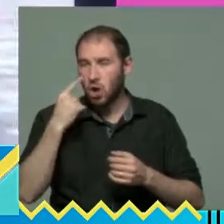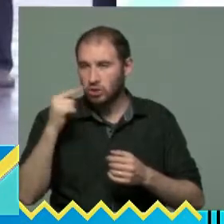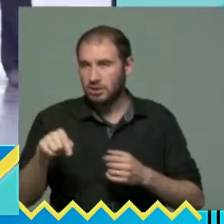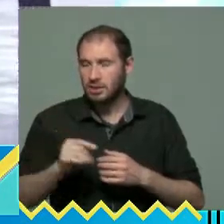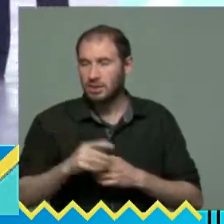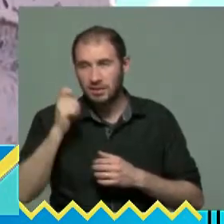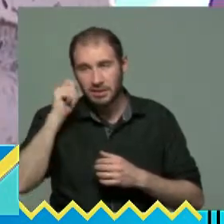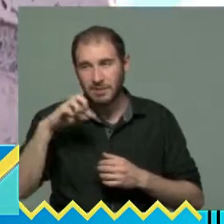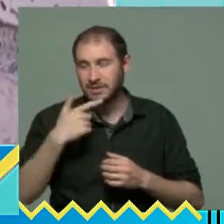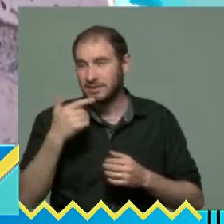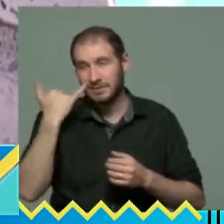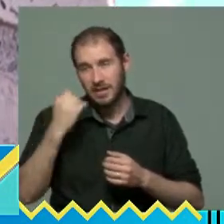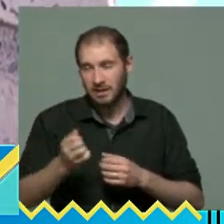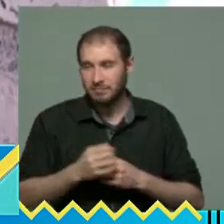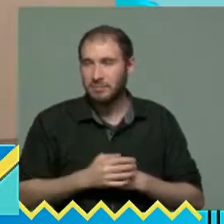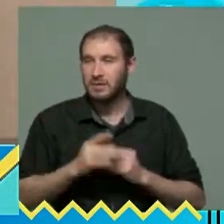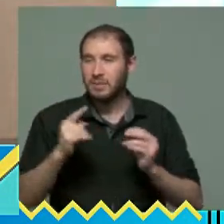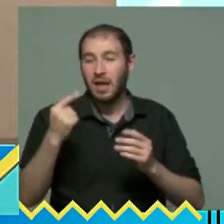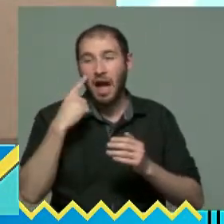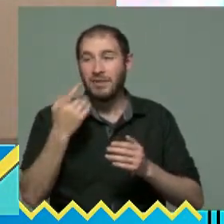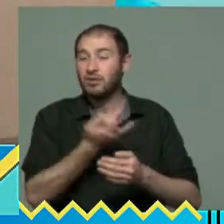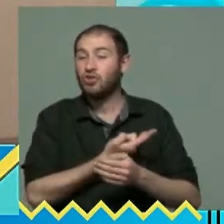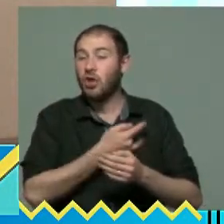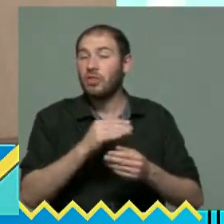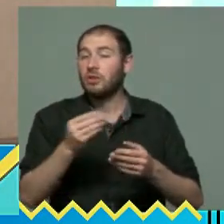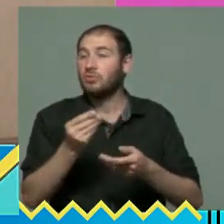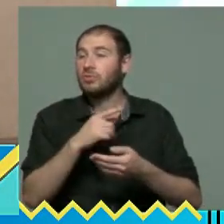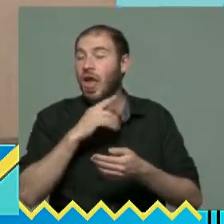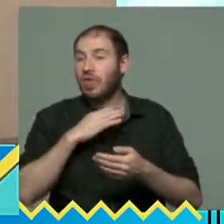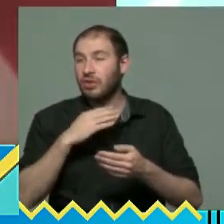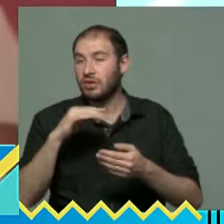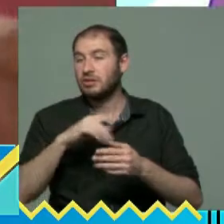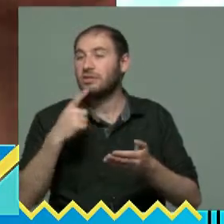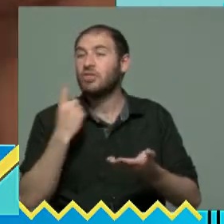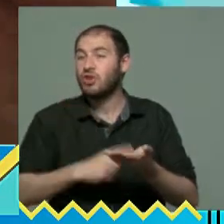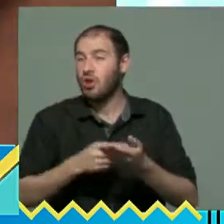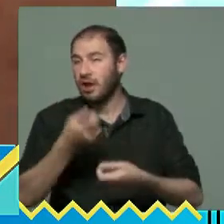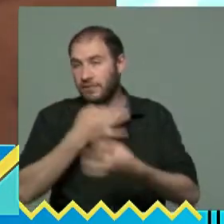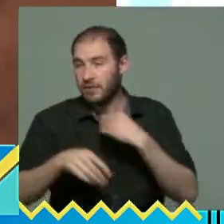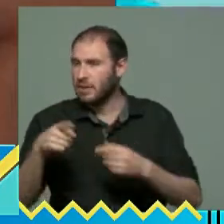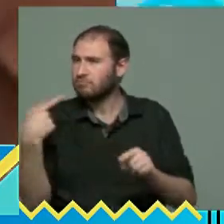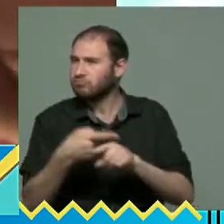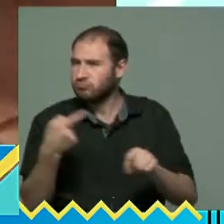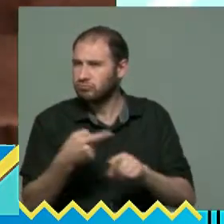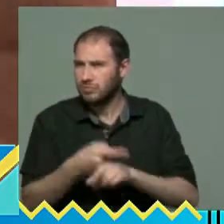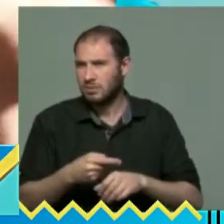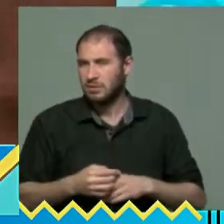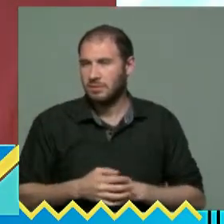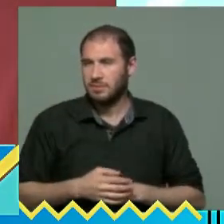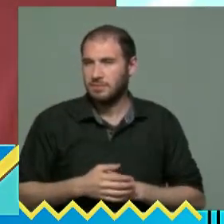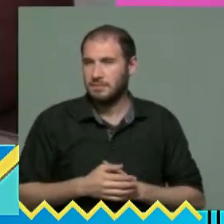realidad el GPS ya lo tiene, es el GPS para determinar dónde están las mafias de la provincia y el narcotráfico, que es ella la que está luchando muy fuertemente para